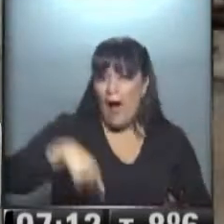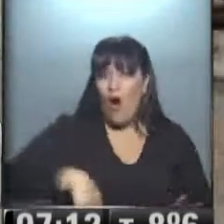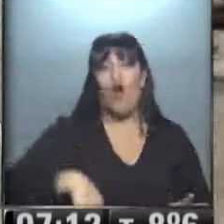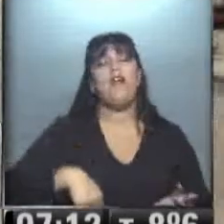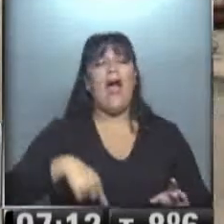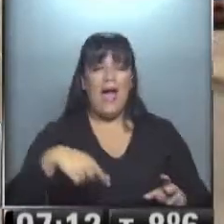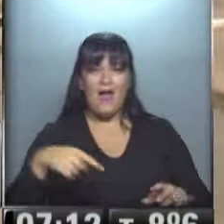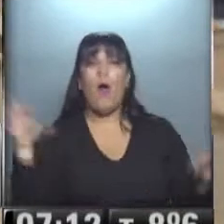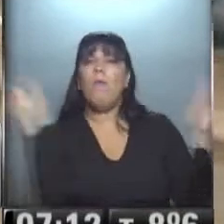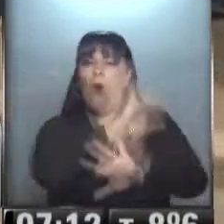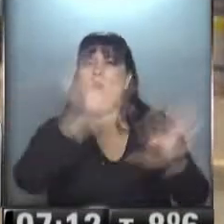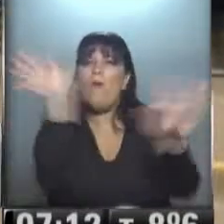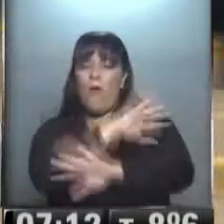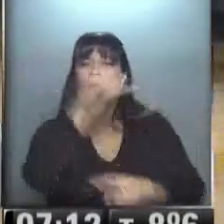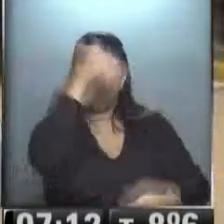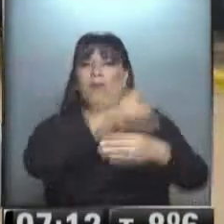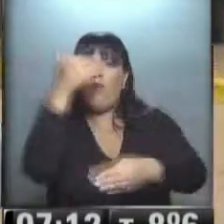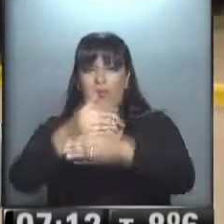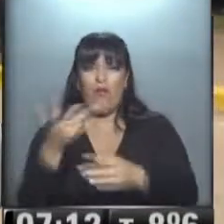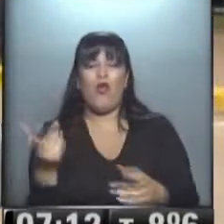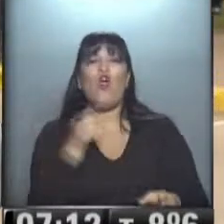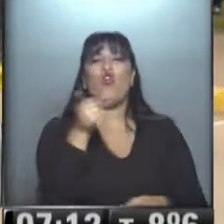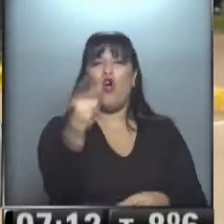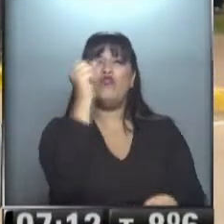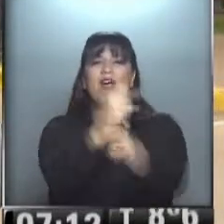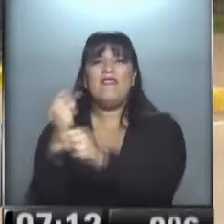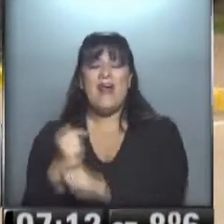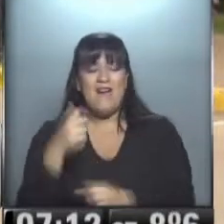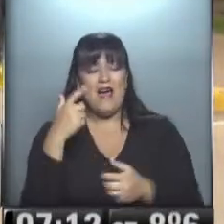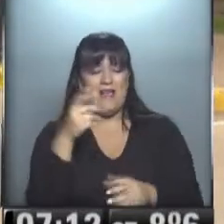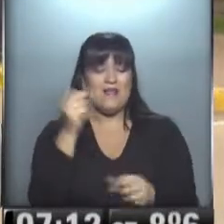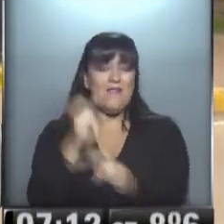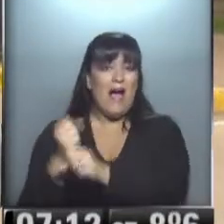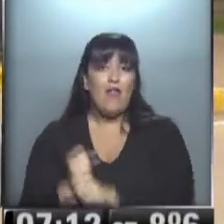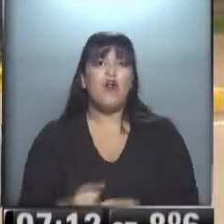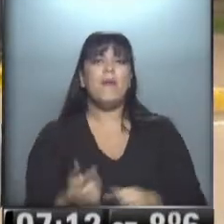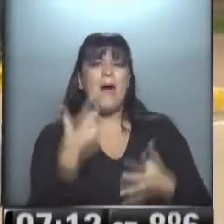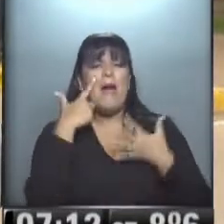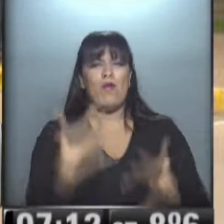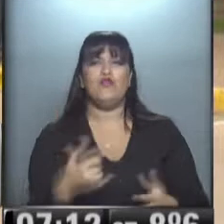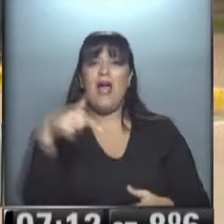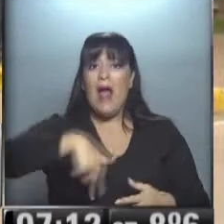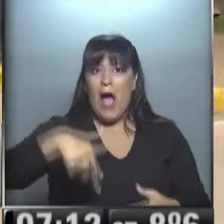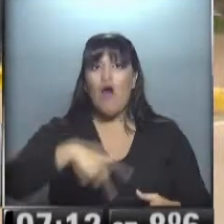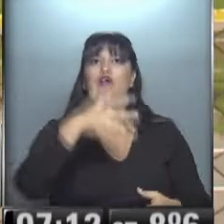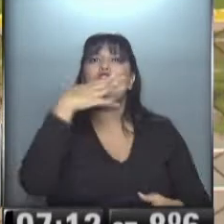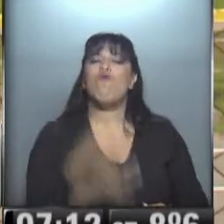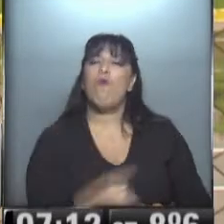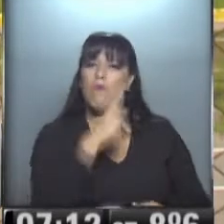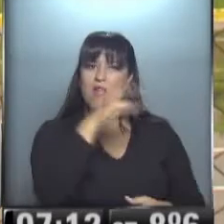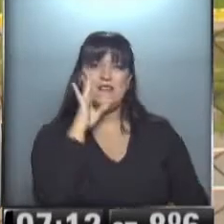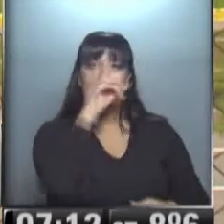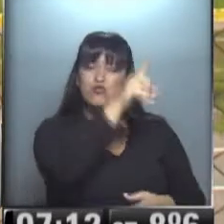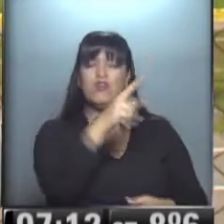van a usar a los trabajadores como carne de cañón para demostrar que esa profecía se termina cumpliendo. Y creo que tenemos que